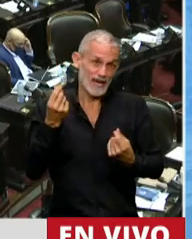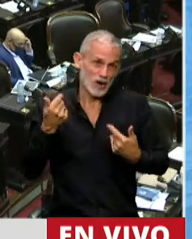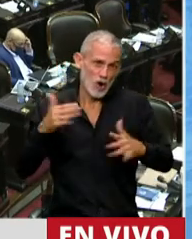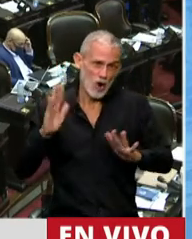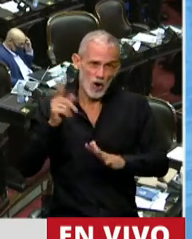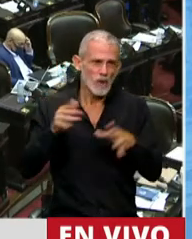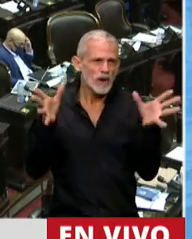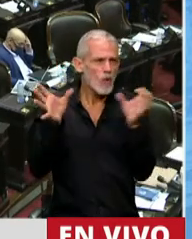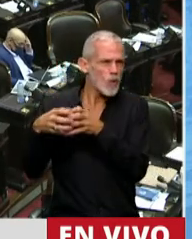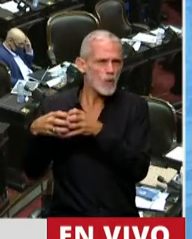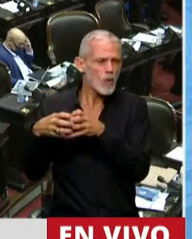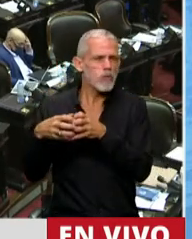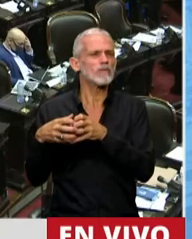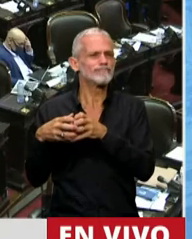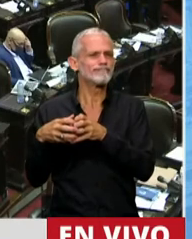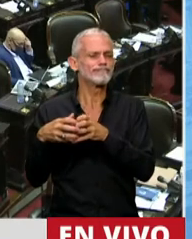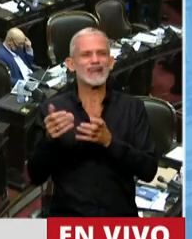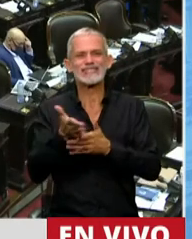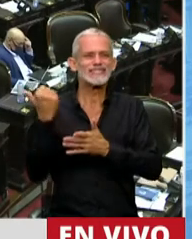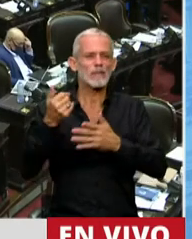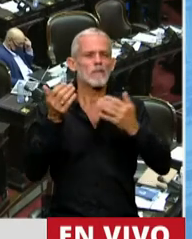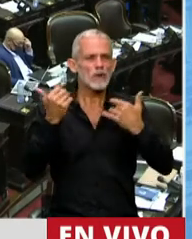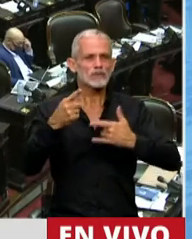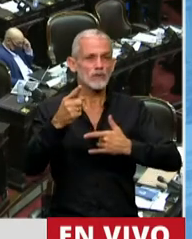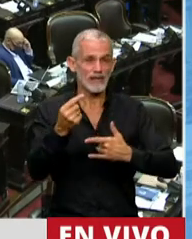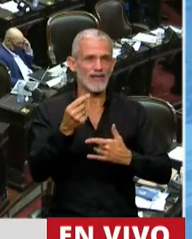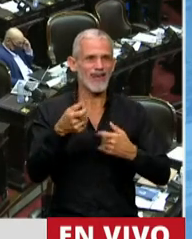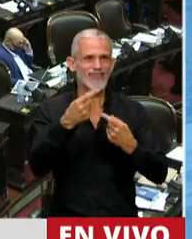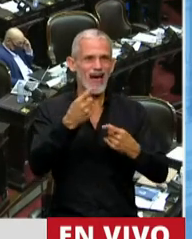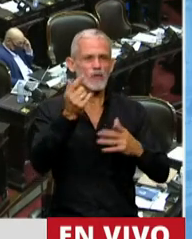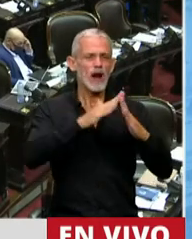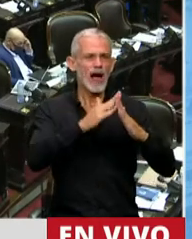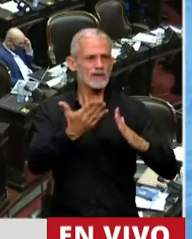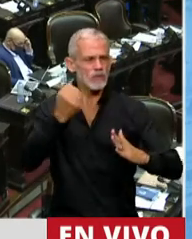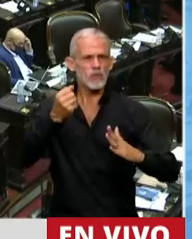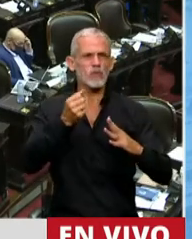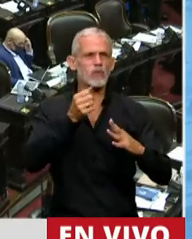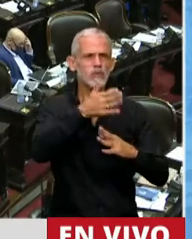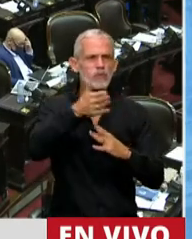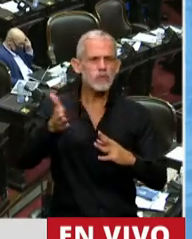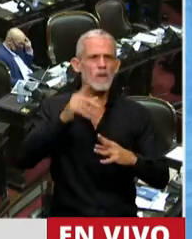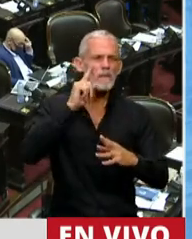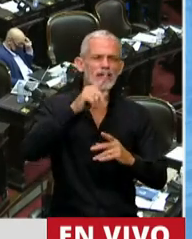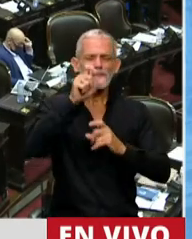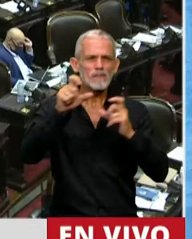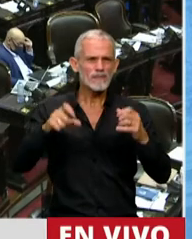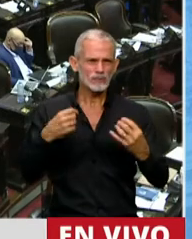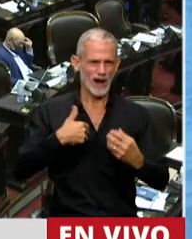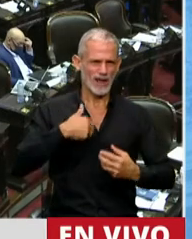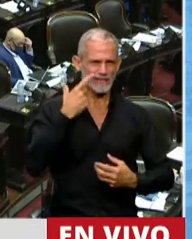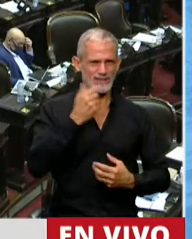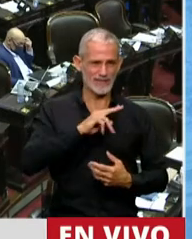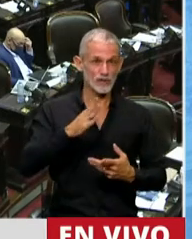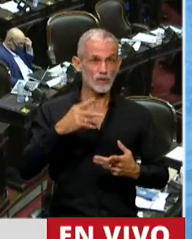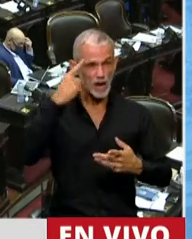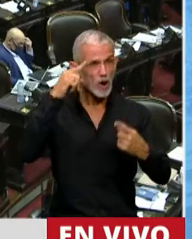de un pequeño grupo, le quita la posibilidad de acceder a una vivienda digna a miles de argentinos y argentinas. Nosotros